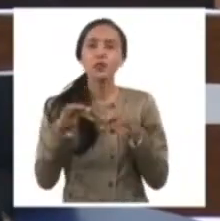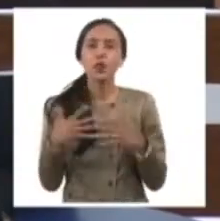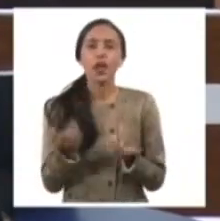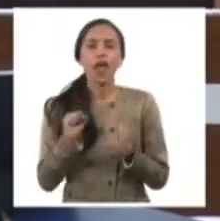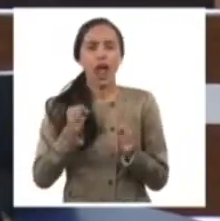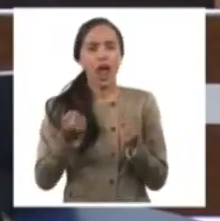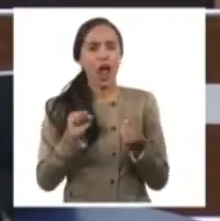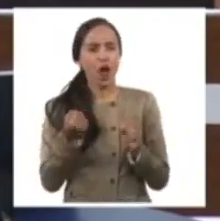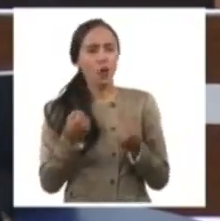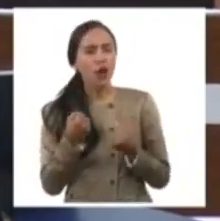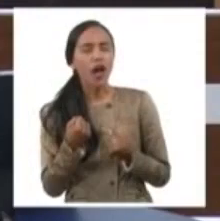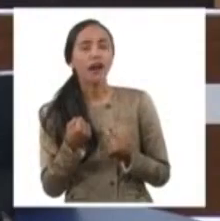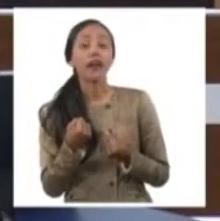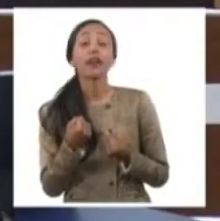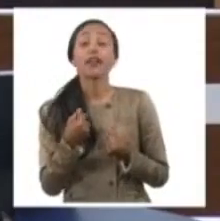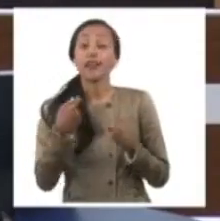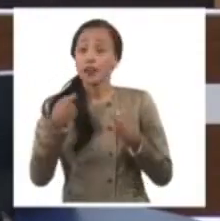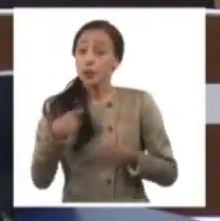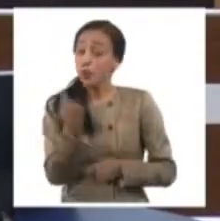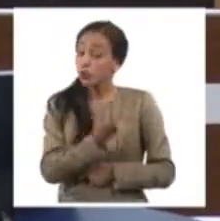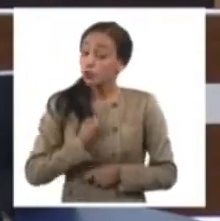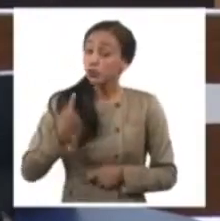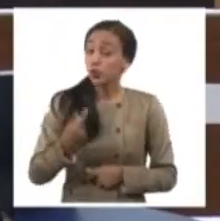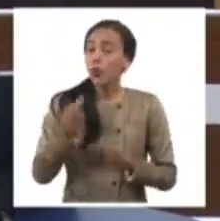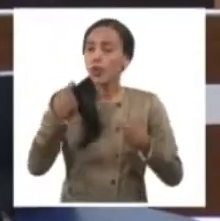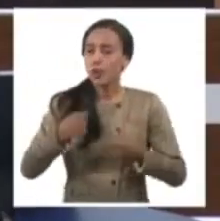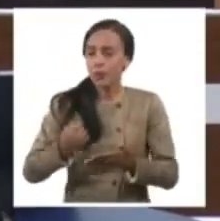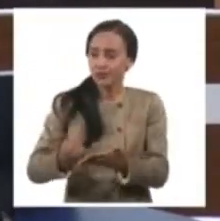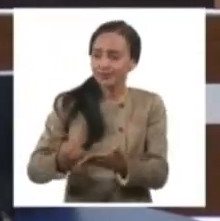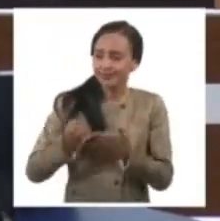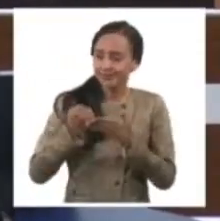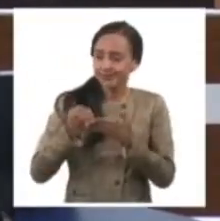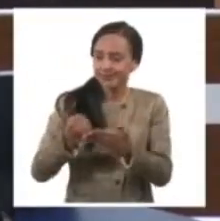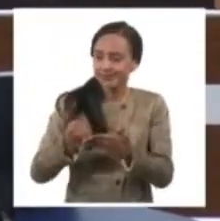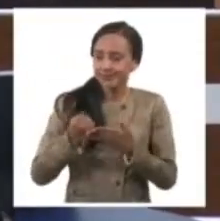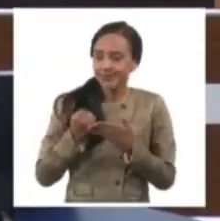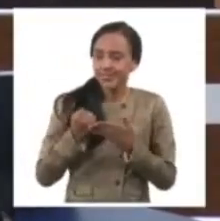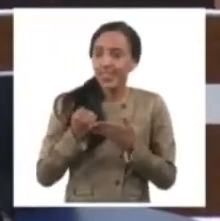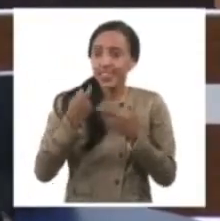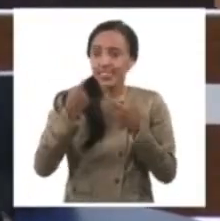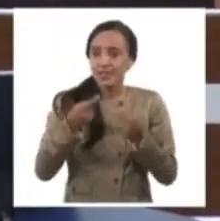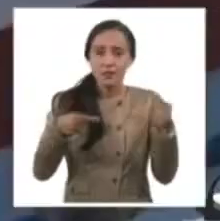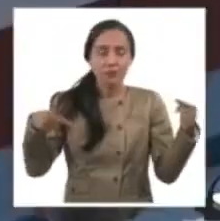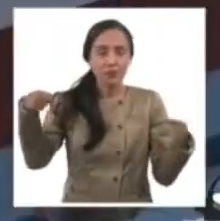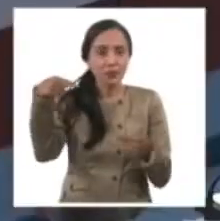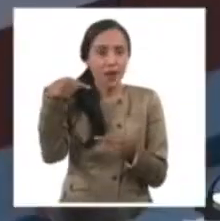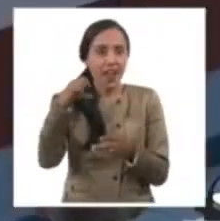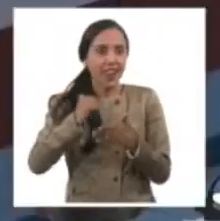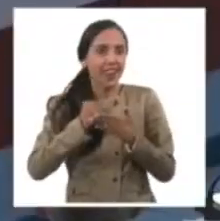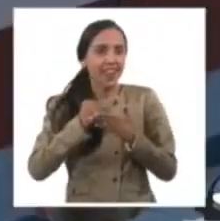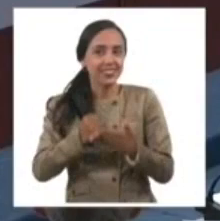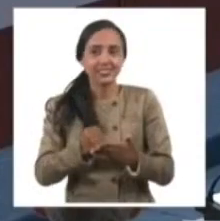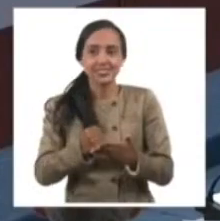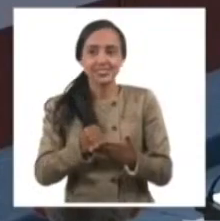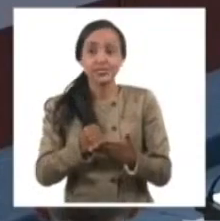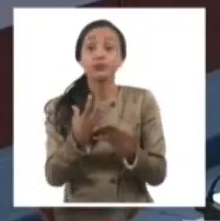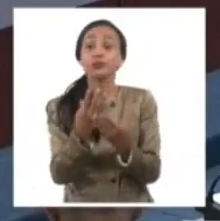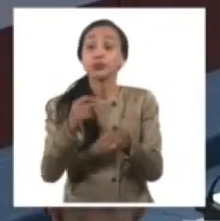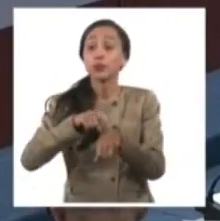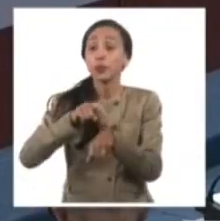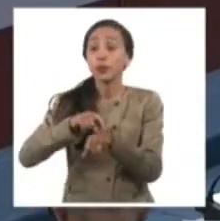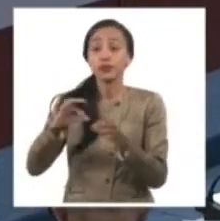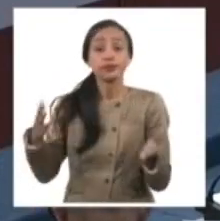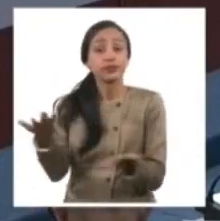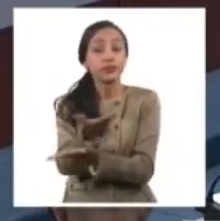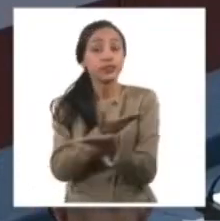ahorrar. Entre todos nos tenemos que apoyar. Tiene que primar la solidaridad. En varios momentos de su